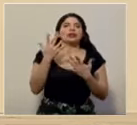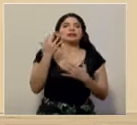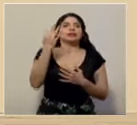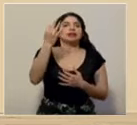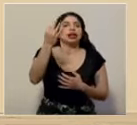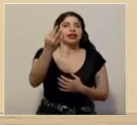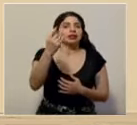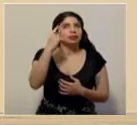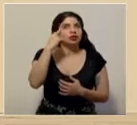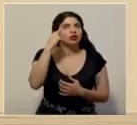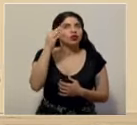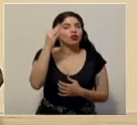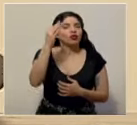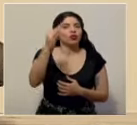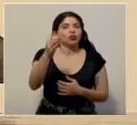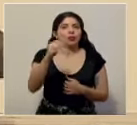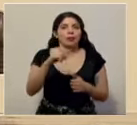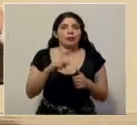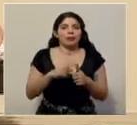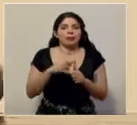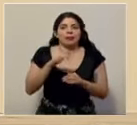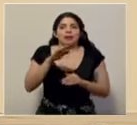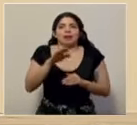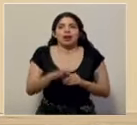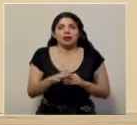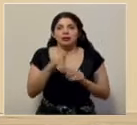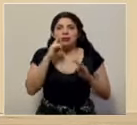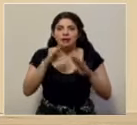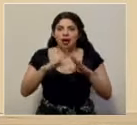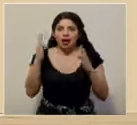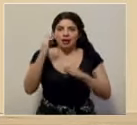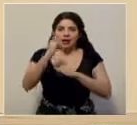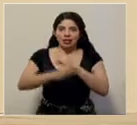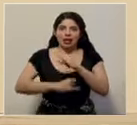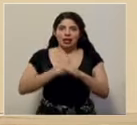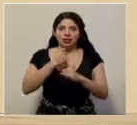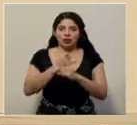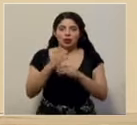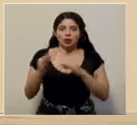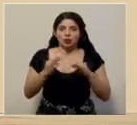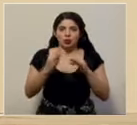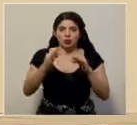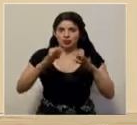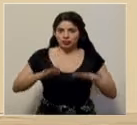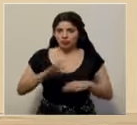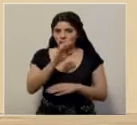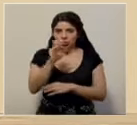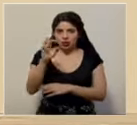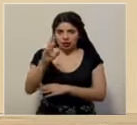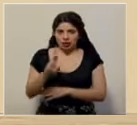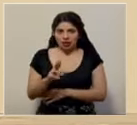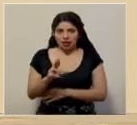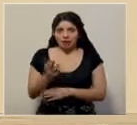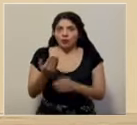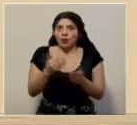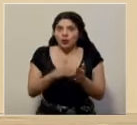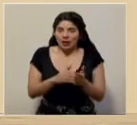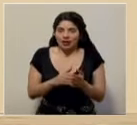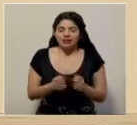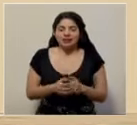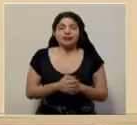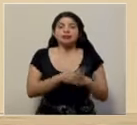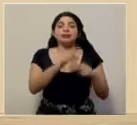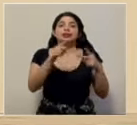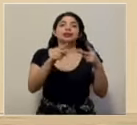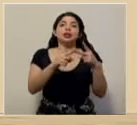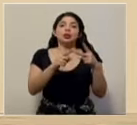futuro. Eso es un primer paso que se ha dado en cuanto a la apertura internacional del turismo en Costa Rica de nuevo.